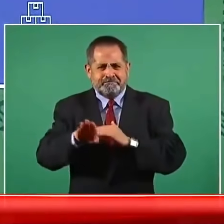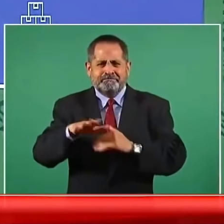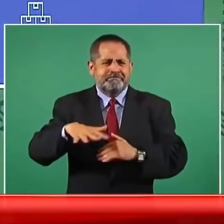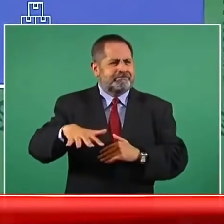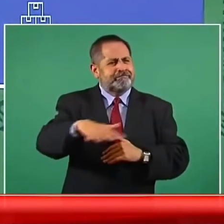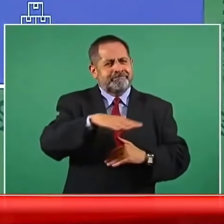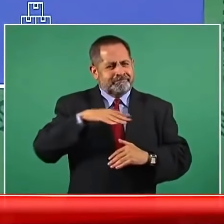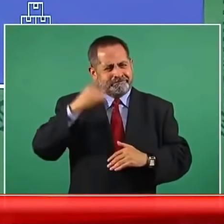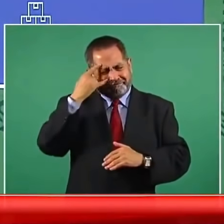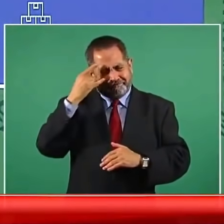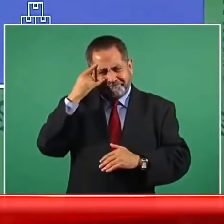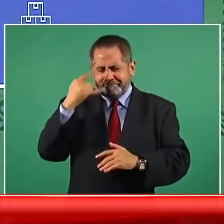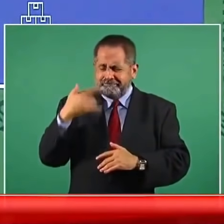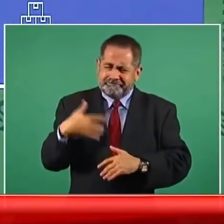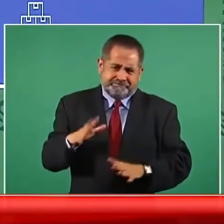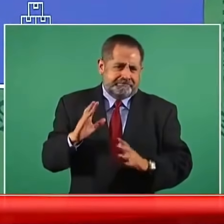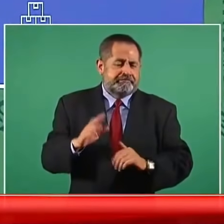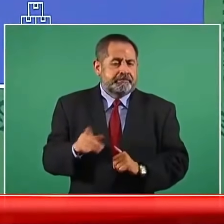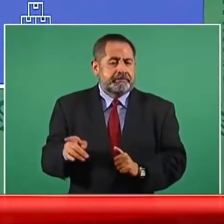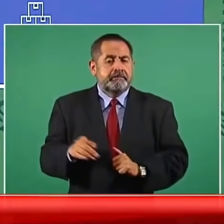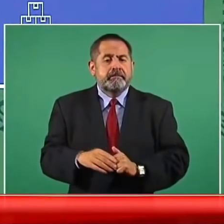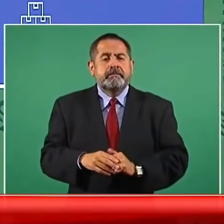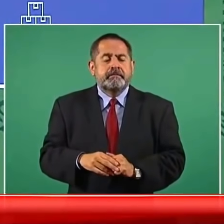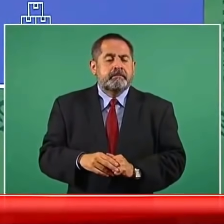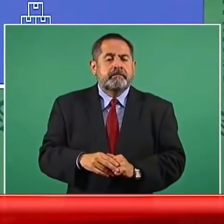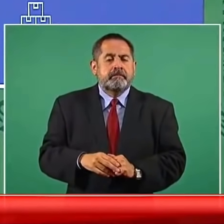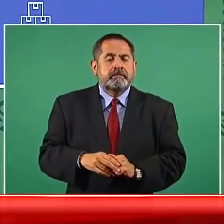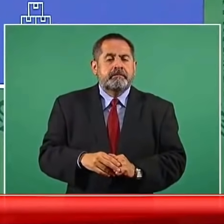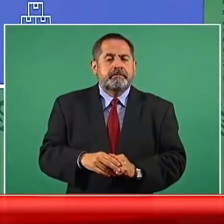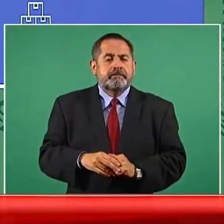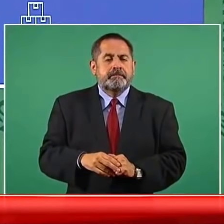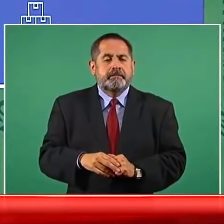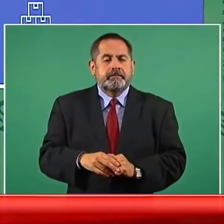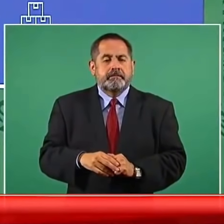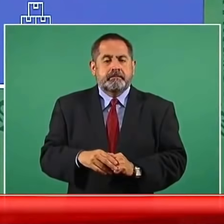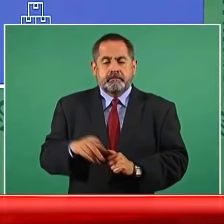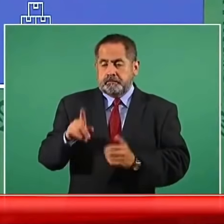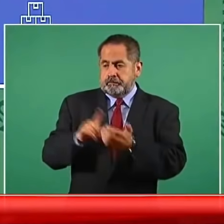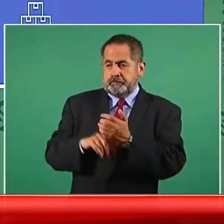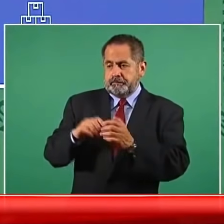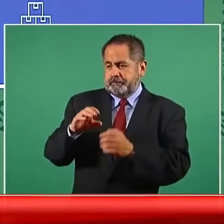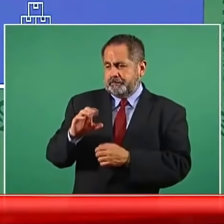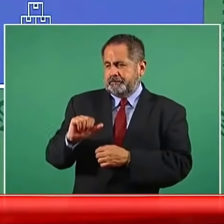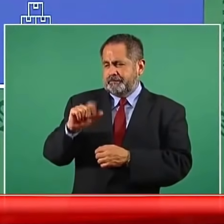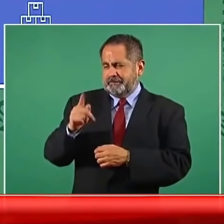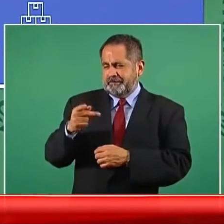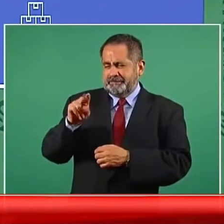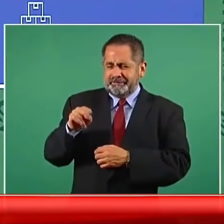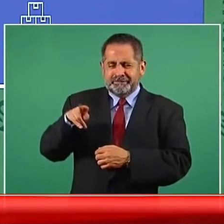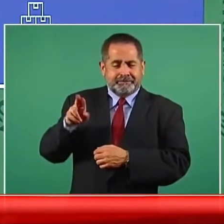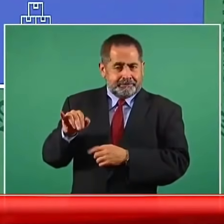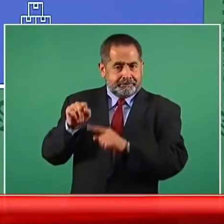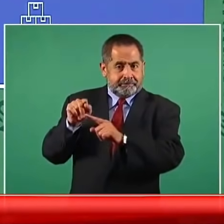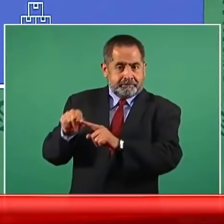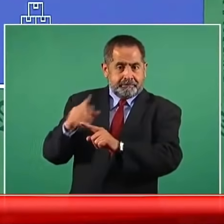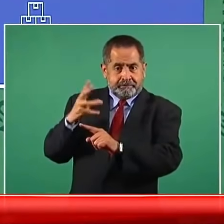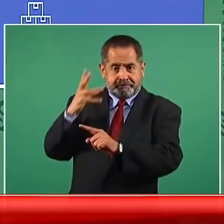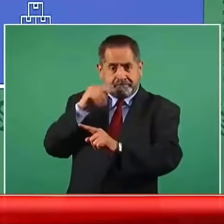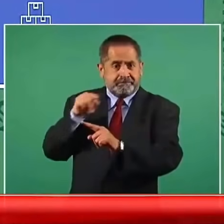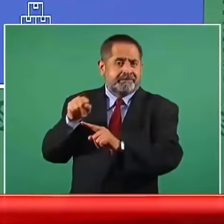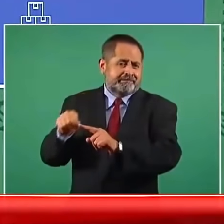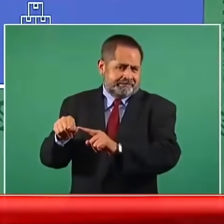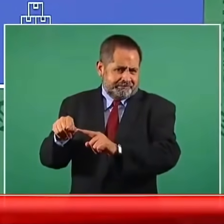Entonces, luego, pues, a Calquiní, por ejemplo, y aquí